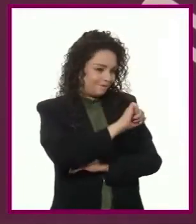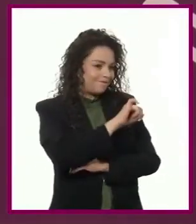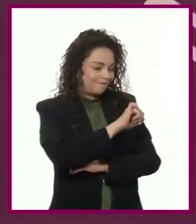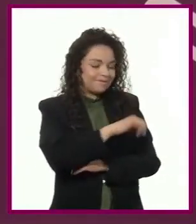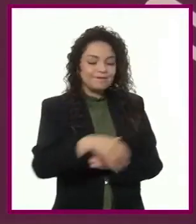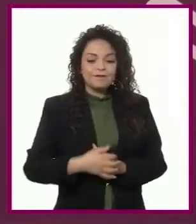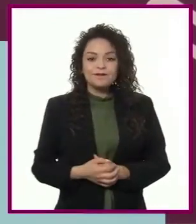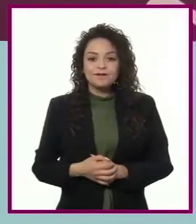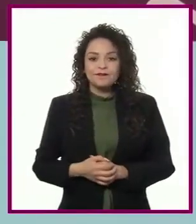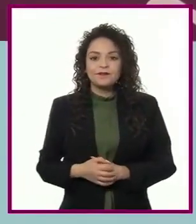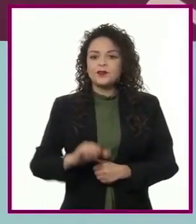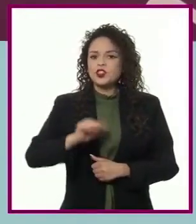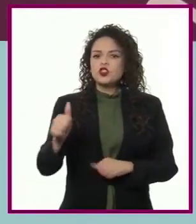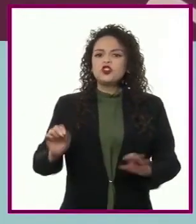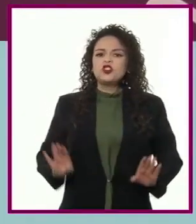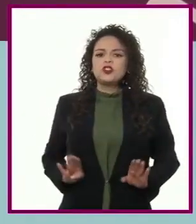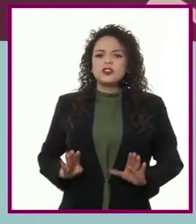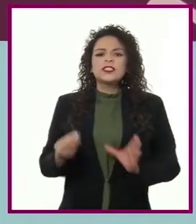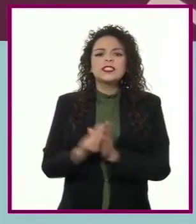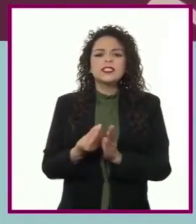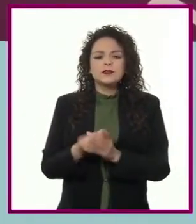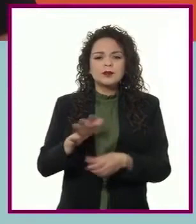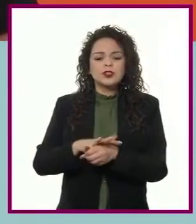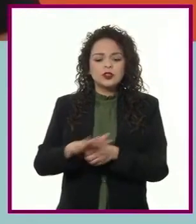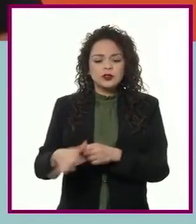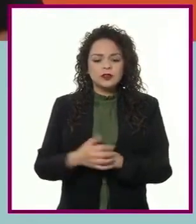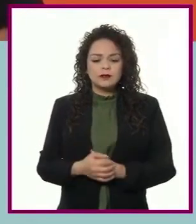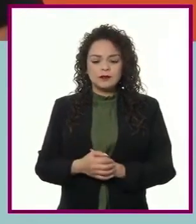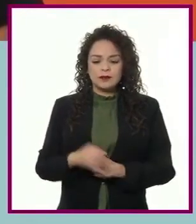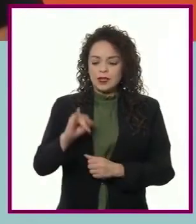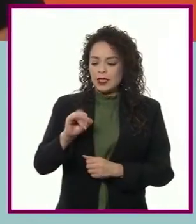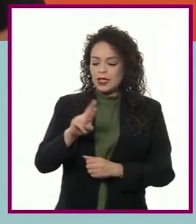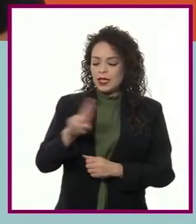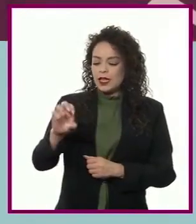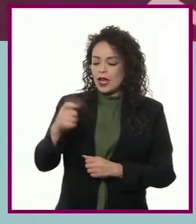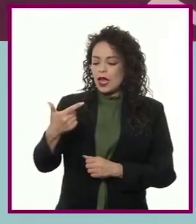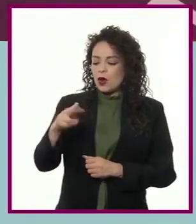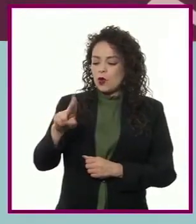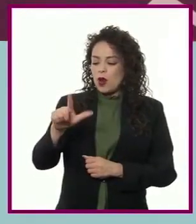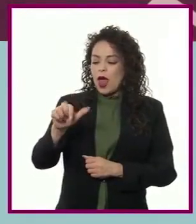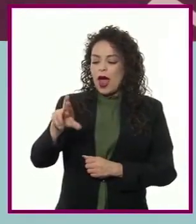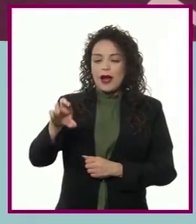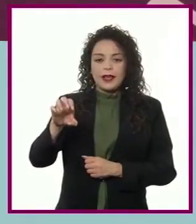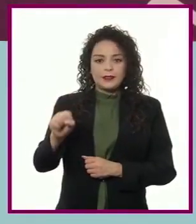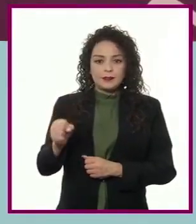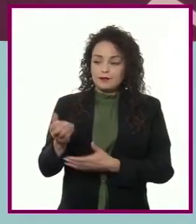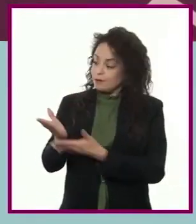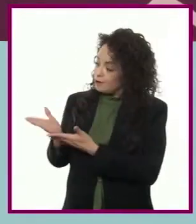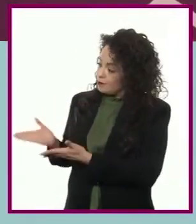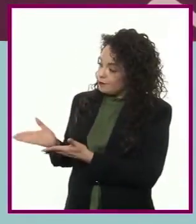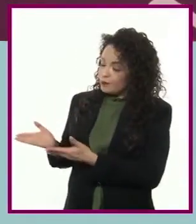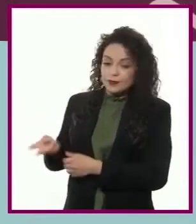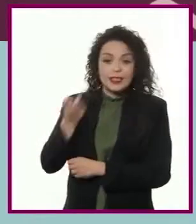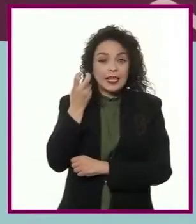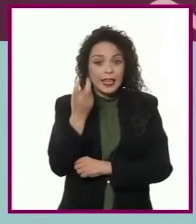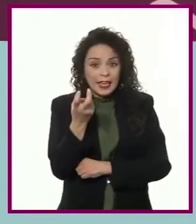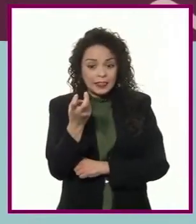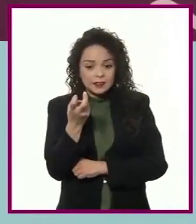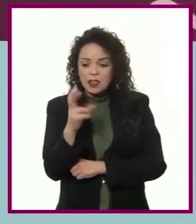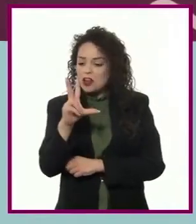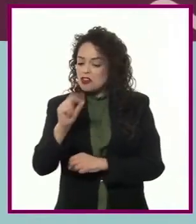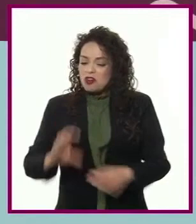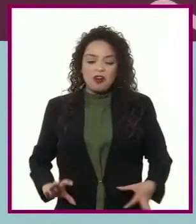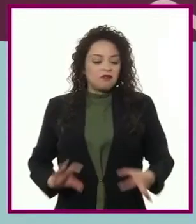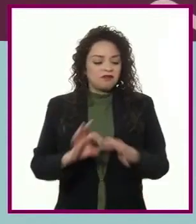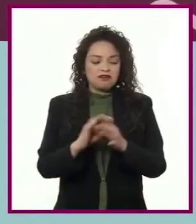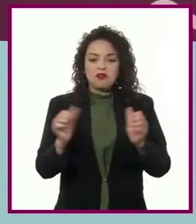bien, otro tipo de galaxia son las denominadas irregulares. Esta es una galaxia que no encaja en